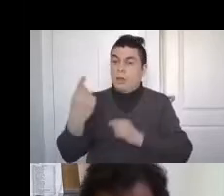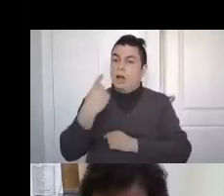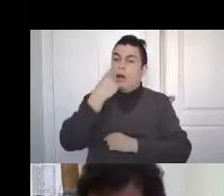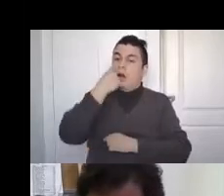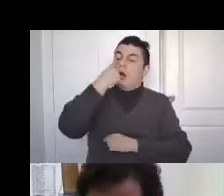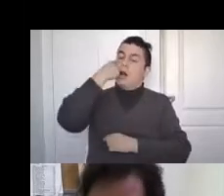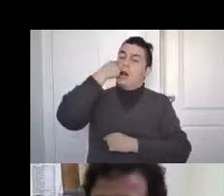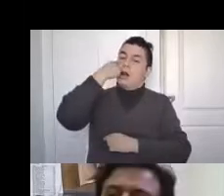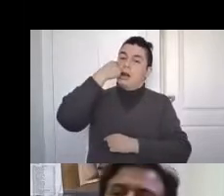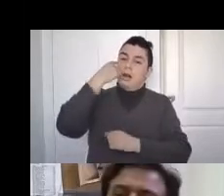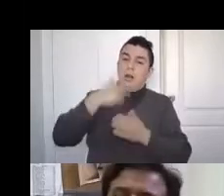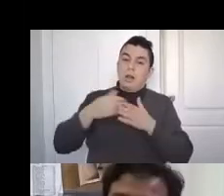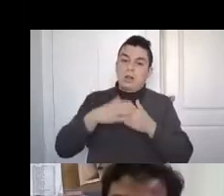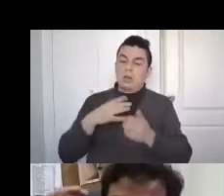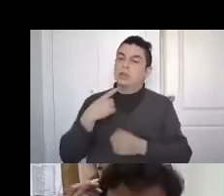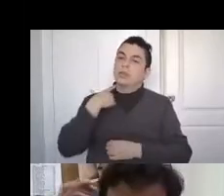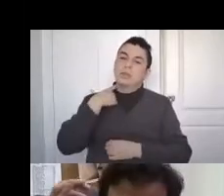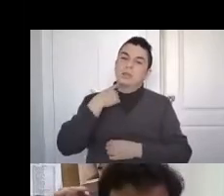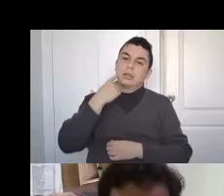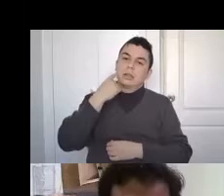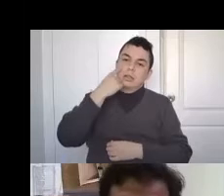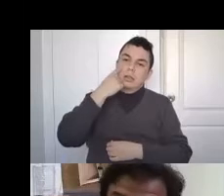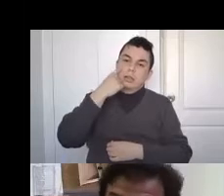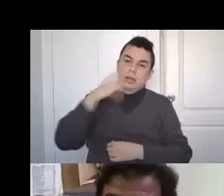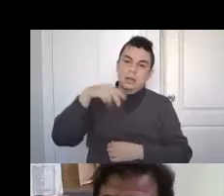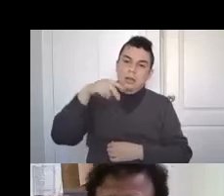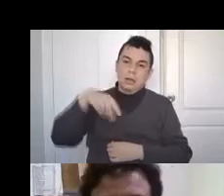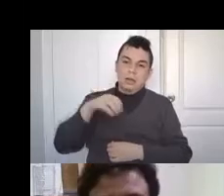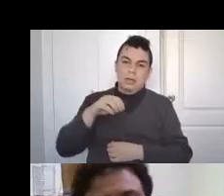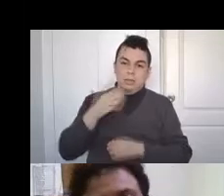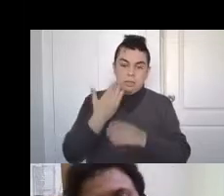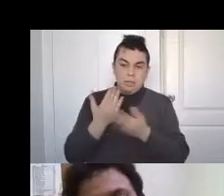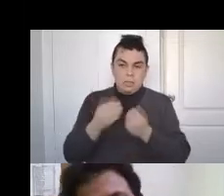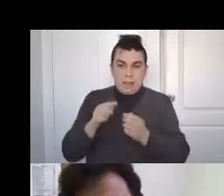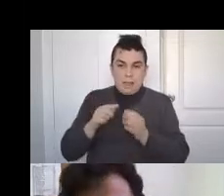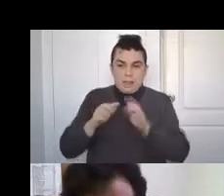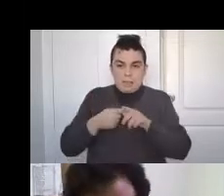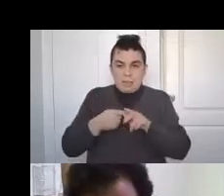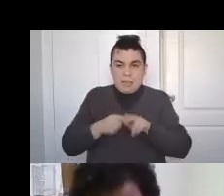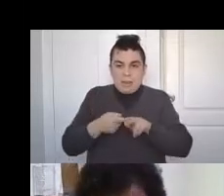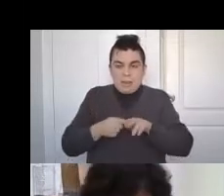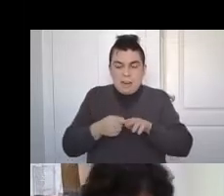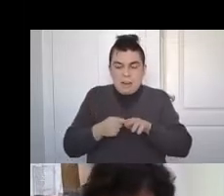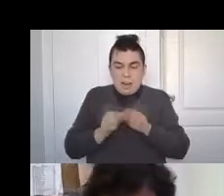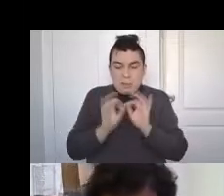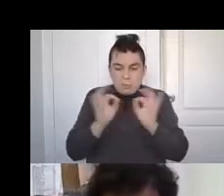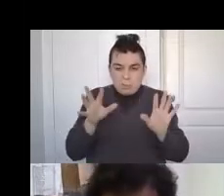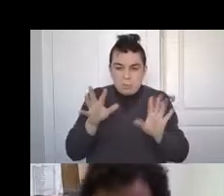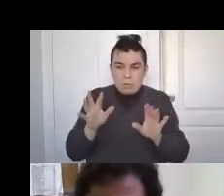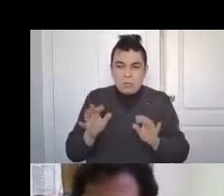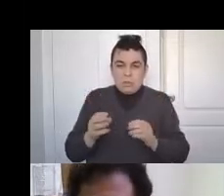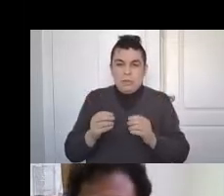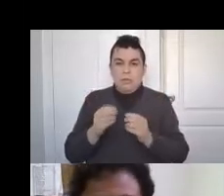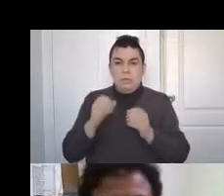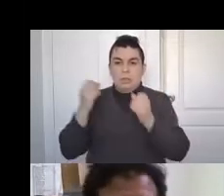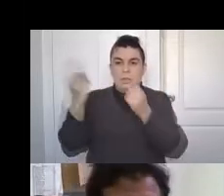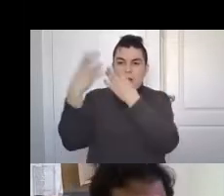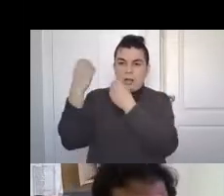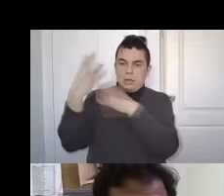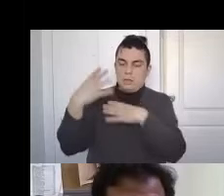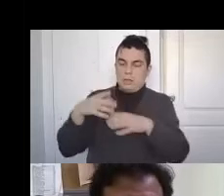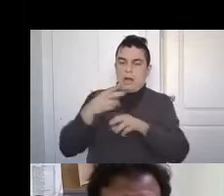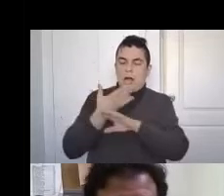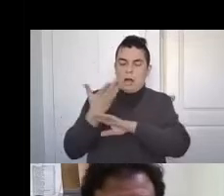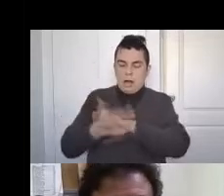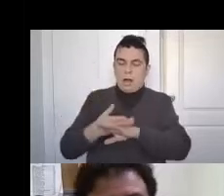la nasofaringe. Por eso hay que tener una técnica, ¿cierto?, que es enseñada, ¿cierto?, capacitada por